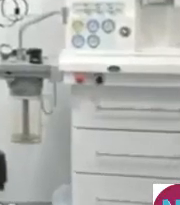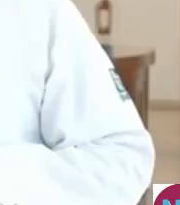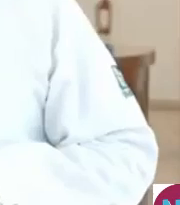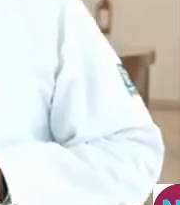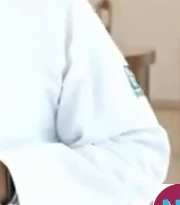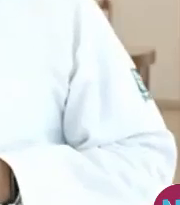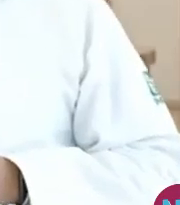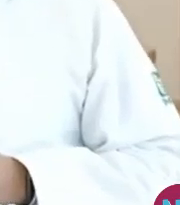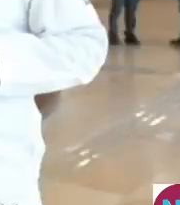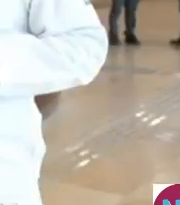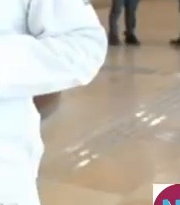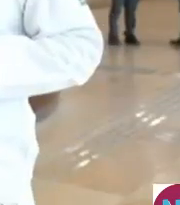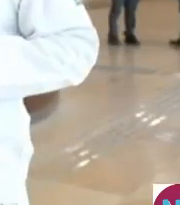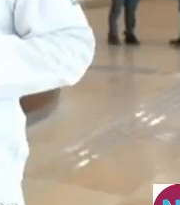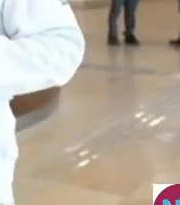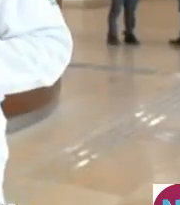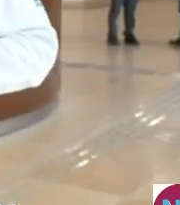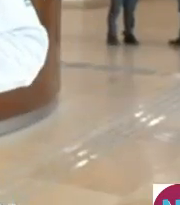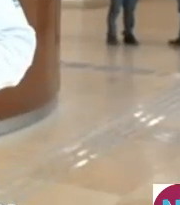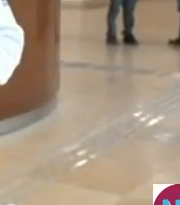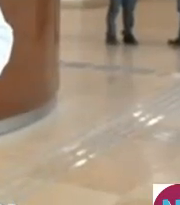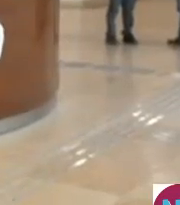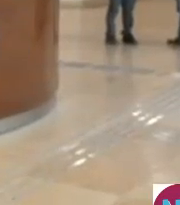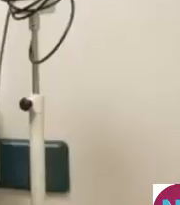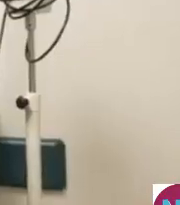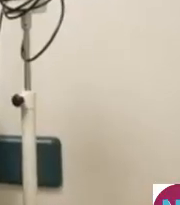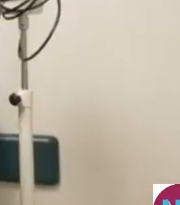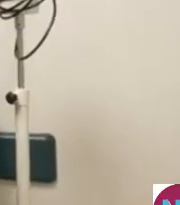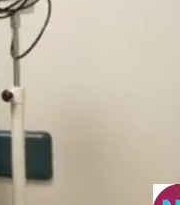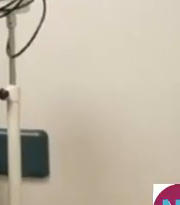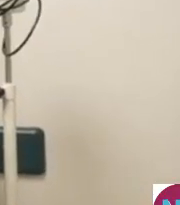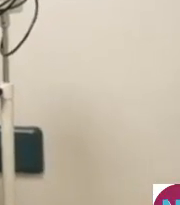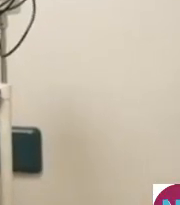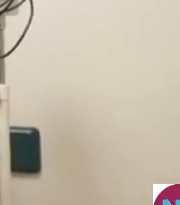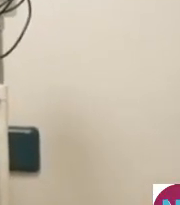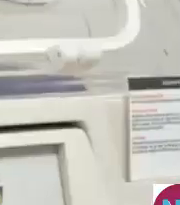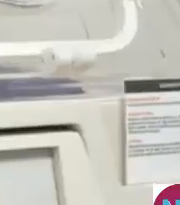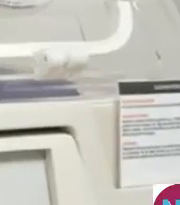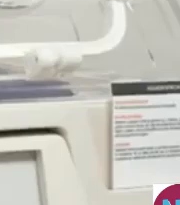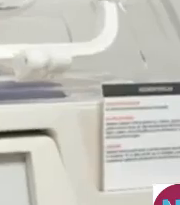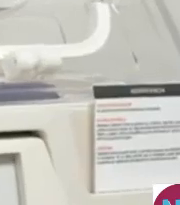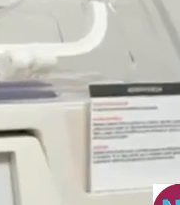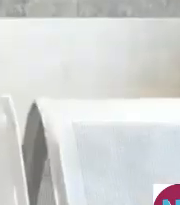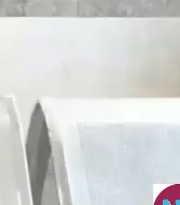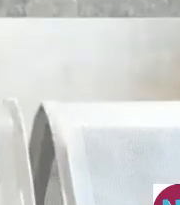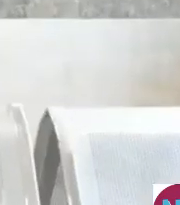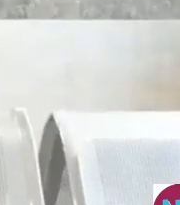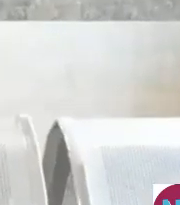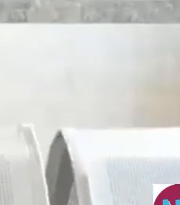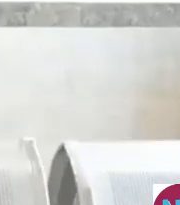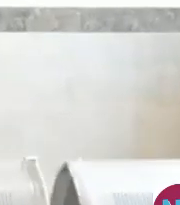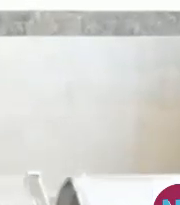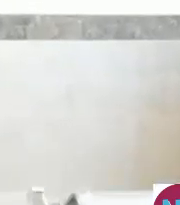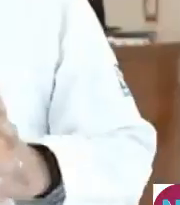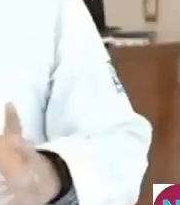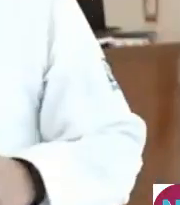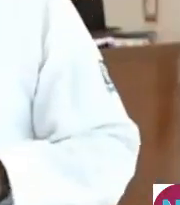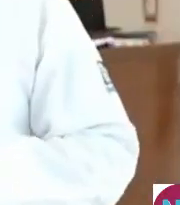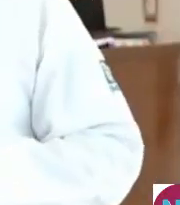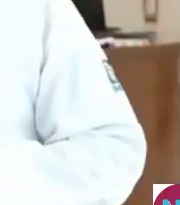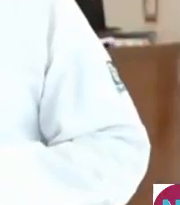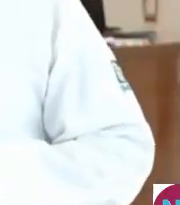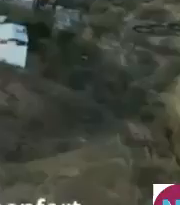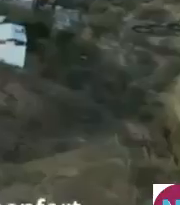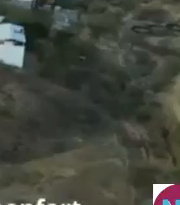tecnología. Contaremos con médicos especialistas en el área de ginecología, pediatría, oftalmología, por